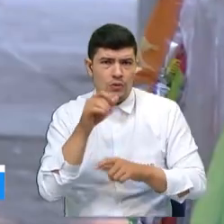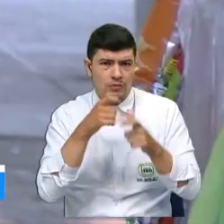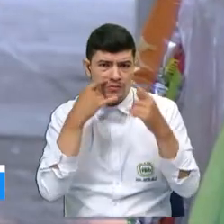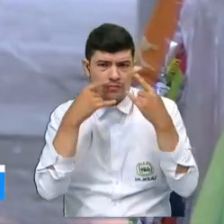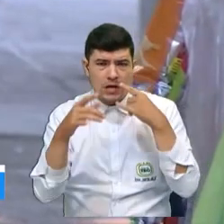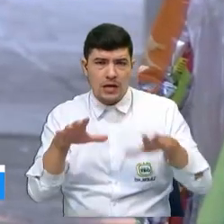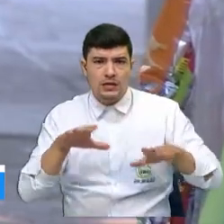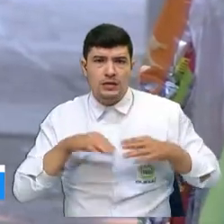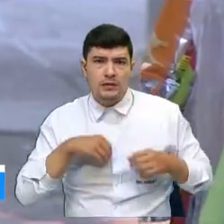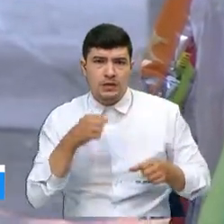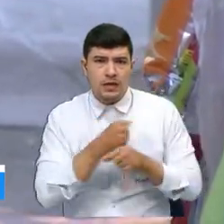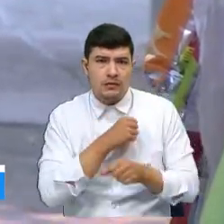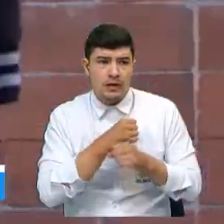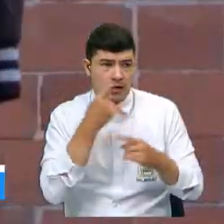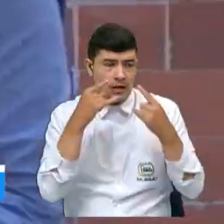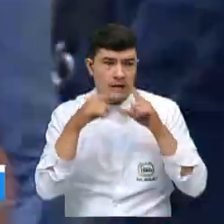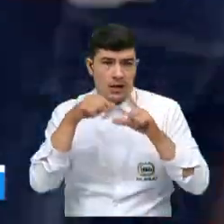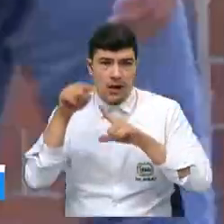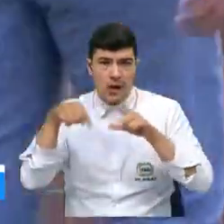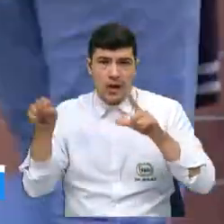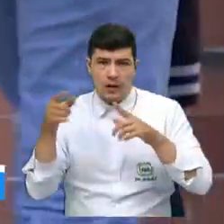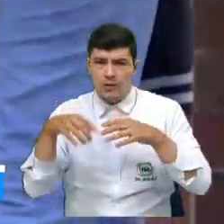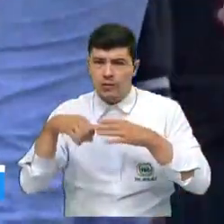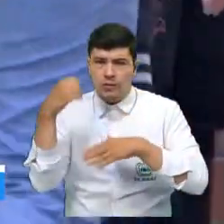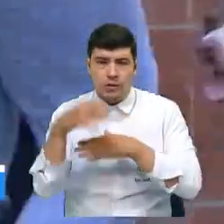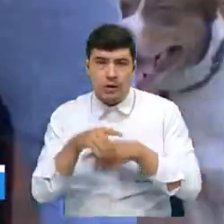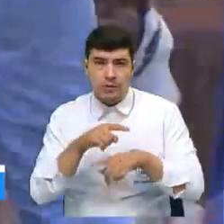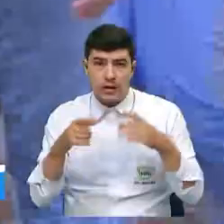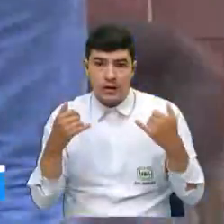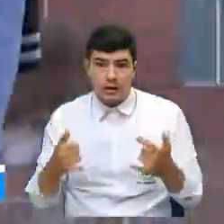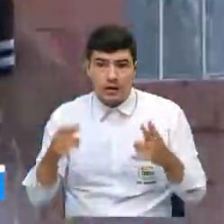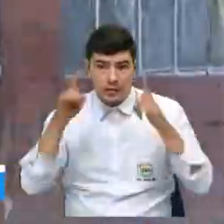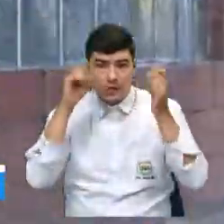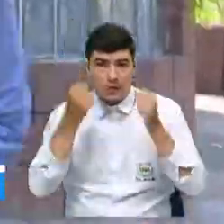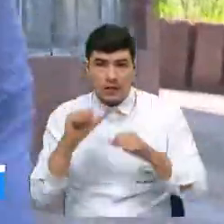atractivos donde prometen sumas muy altas serían una alarma para no caer en esas redes.